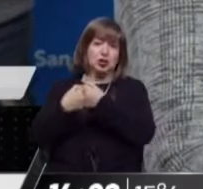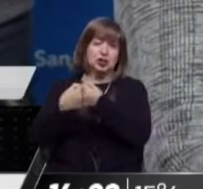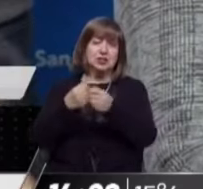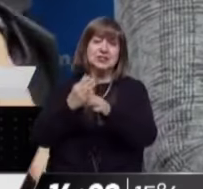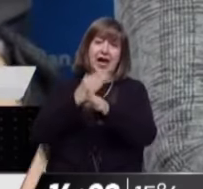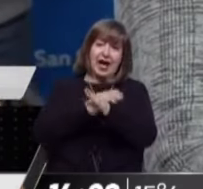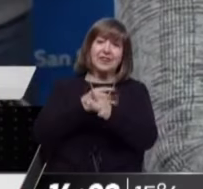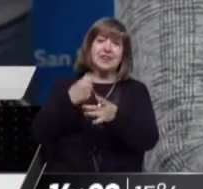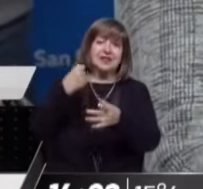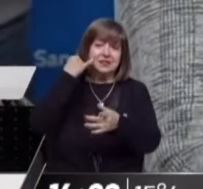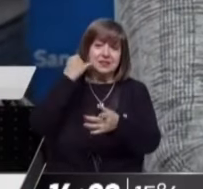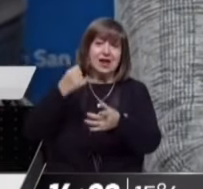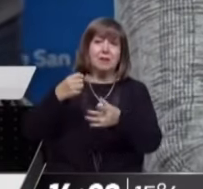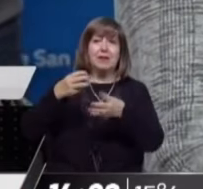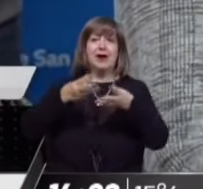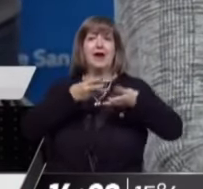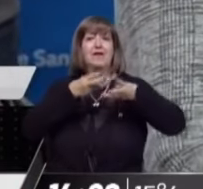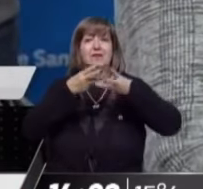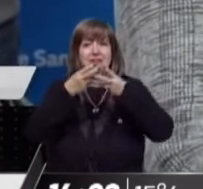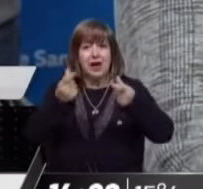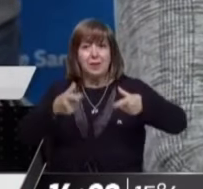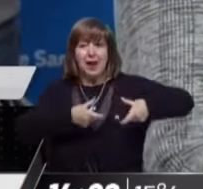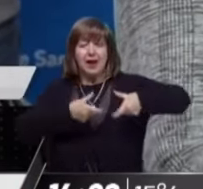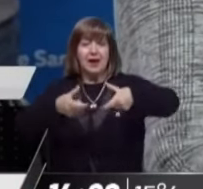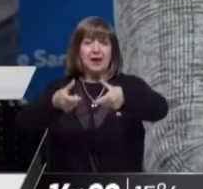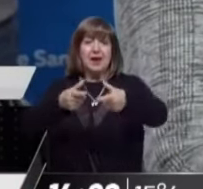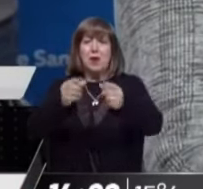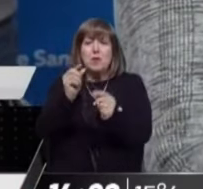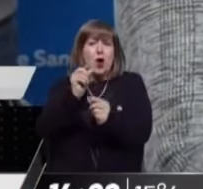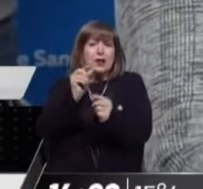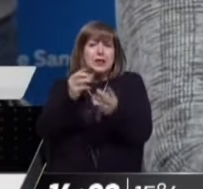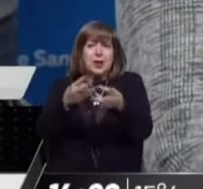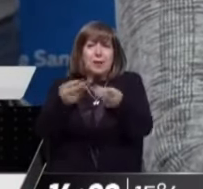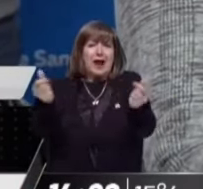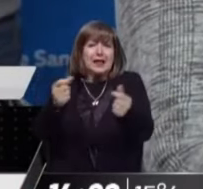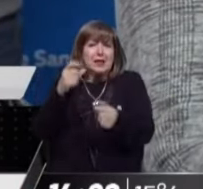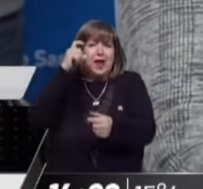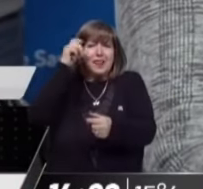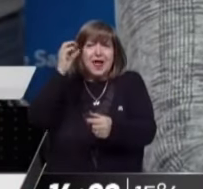y se termine con una obra que le falta muy poquito. El